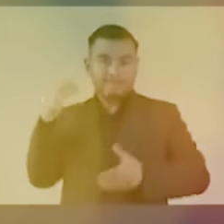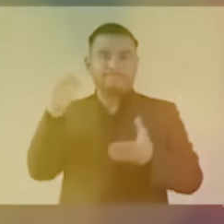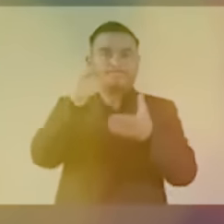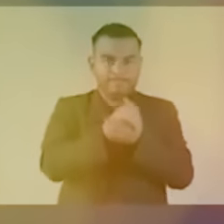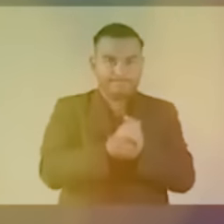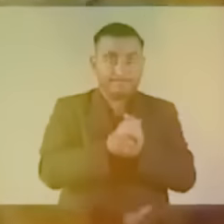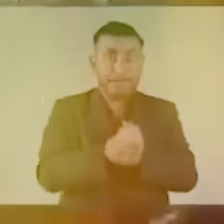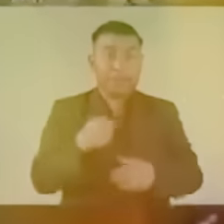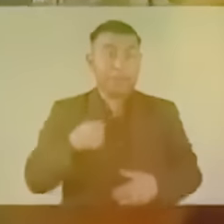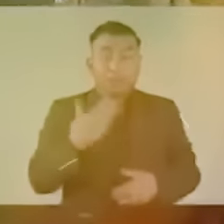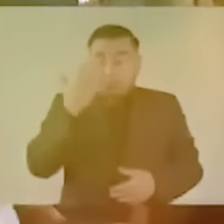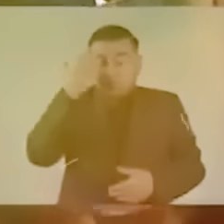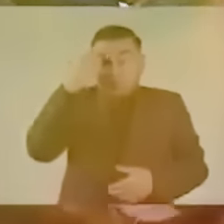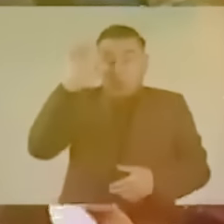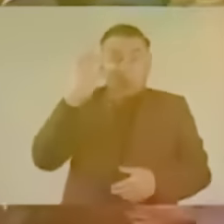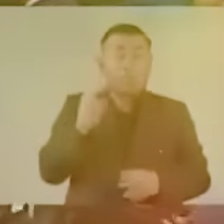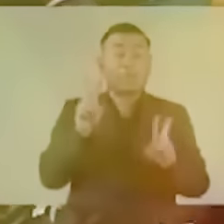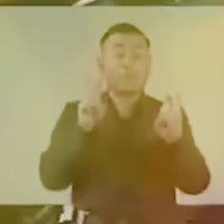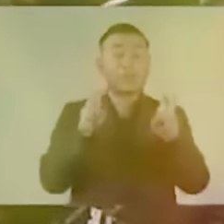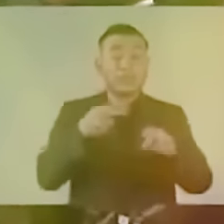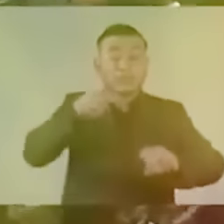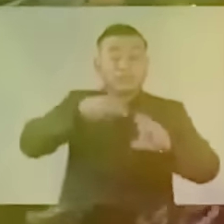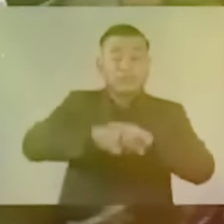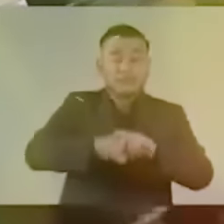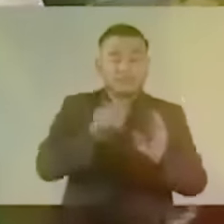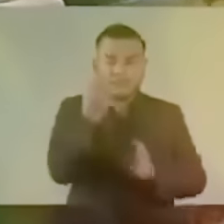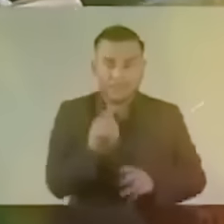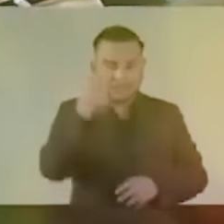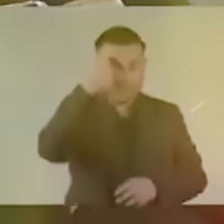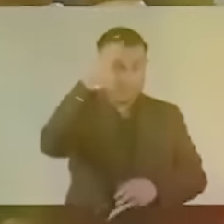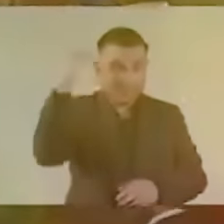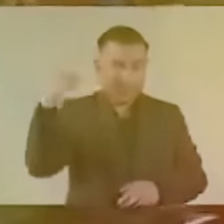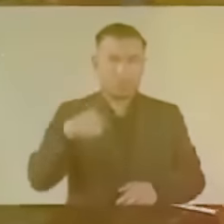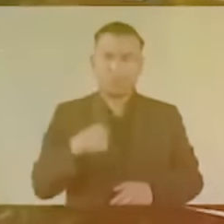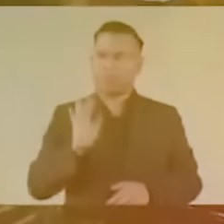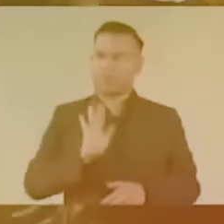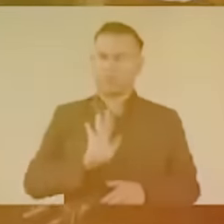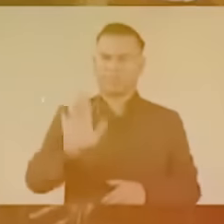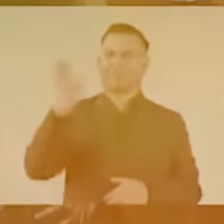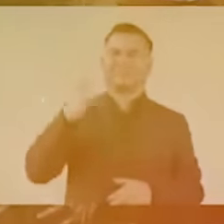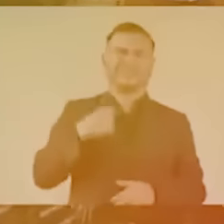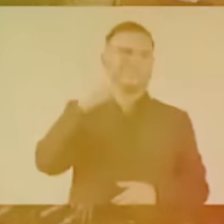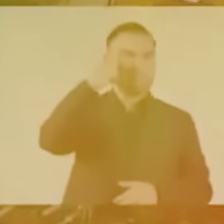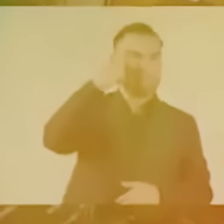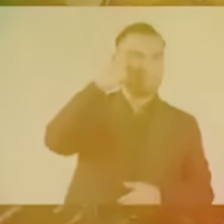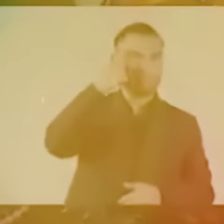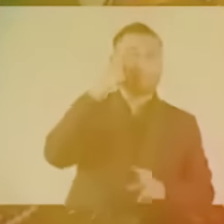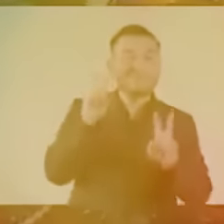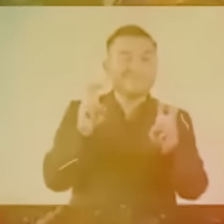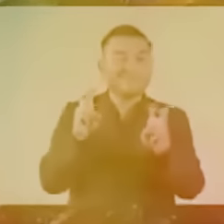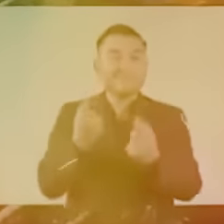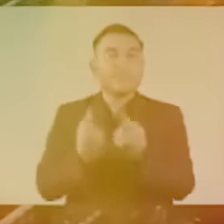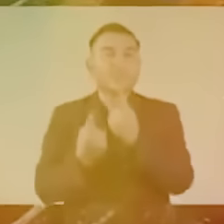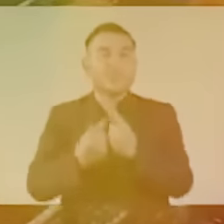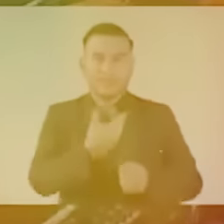Cuando yo ni siquiera pensaba en ser político, ni siquiera se nos imaginaba que íbamos a entrar en política, mucho menos imaginaba que íbamos a